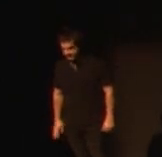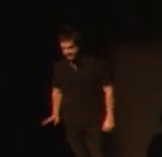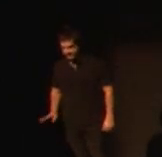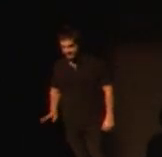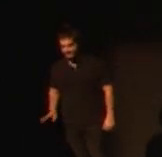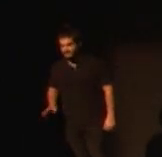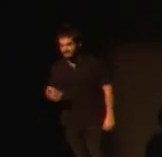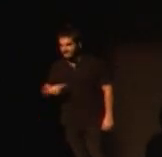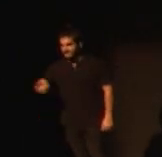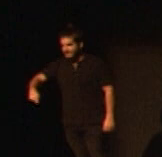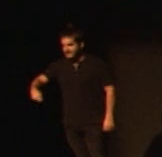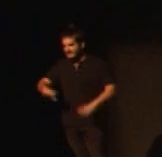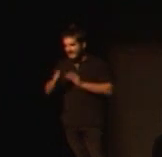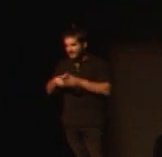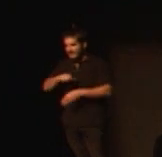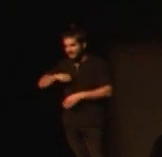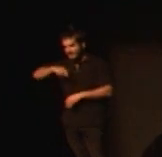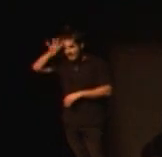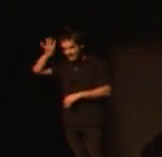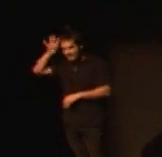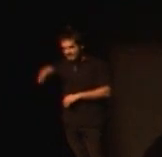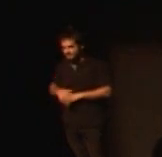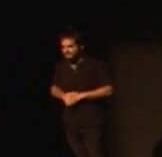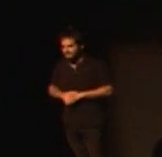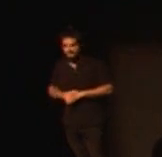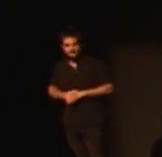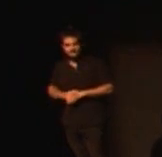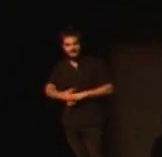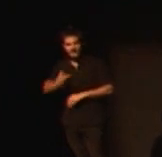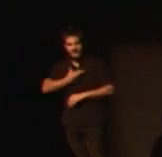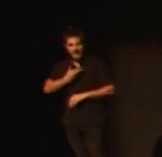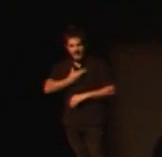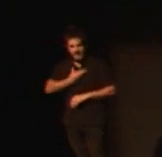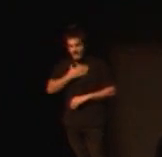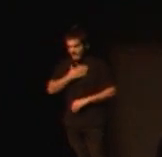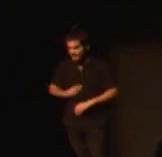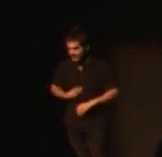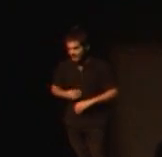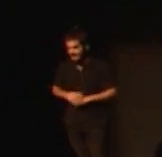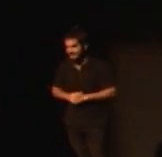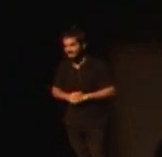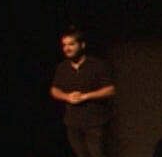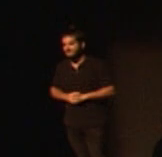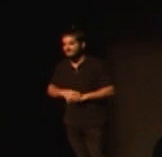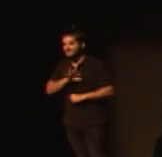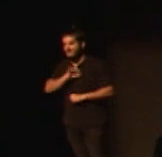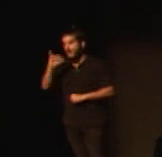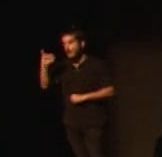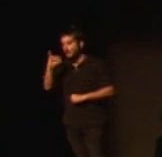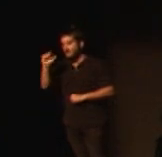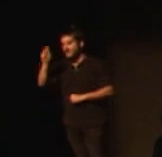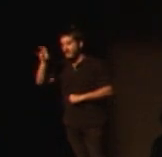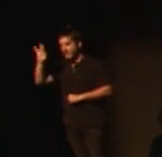Excelentísimo señor presidente de la Comunidad Autónoma, excelentísimo señor alcalde y presidente del Ayuntamiento de Murcia, señor don José Luis Pinto